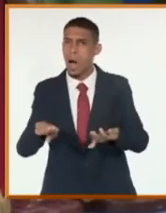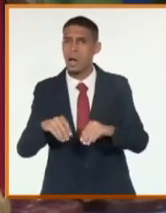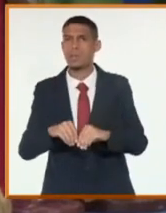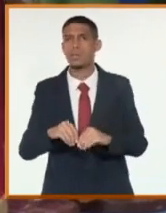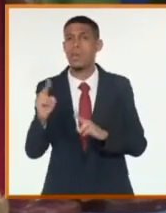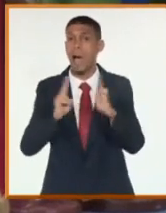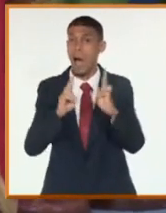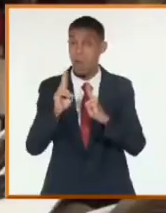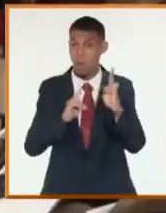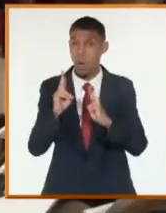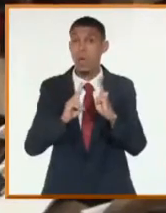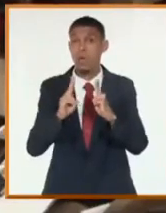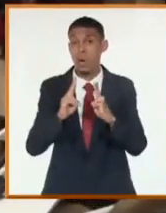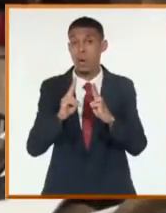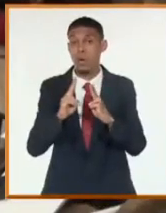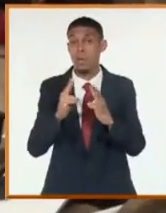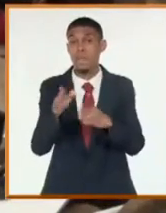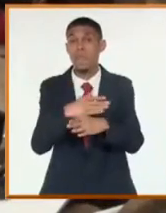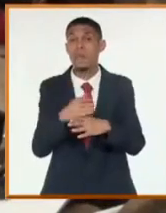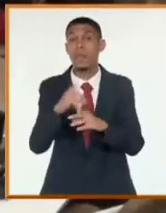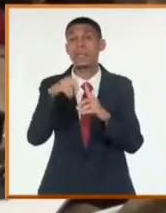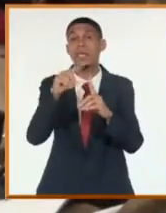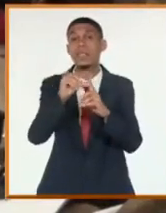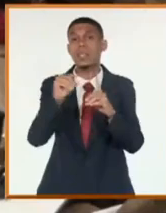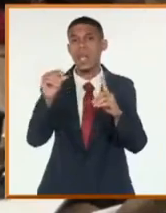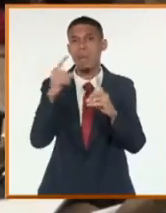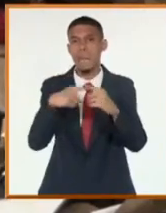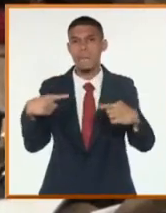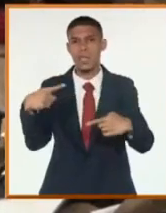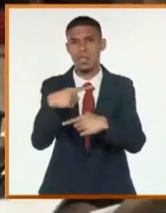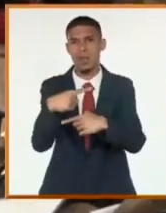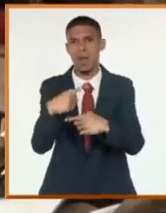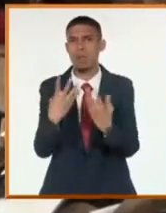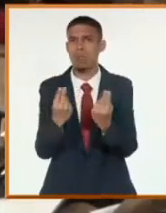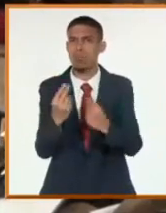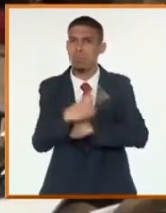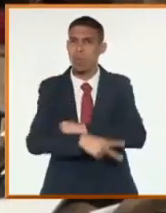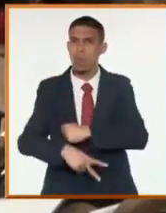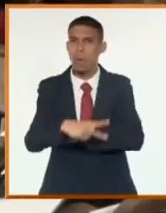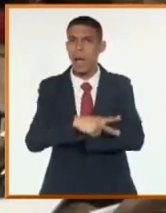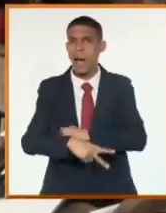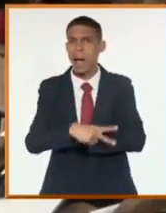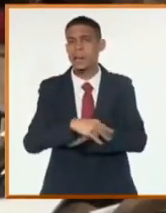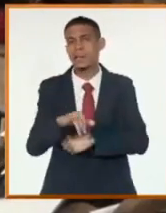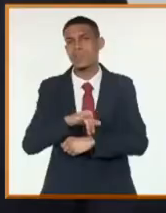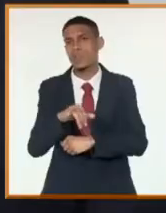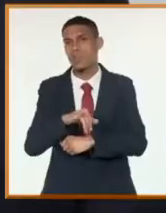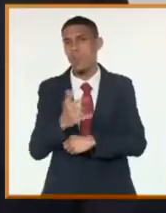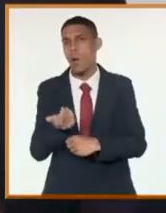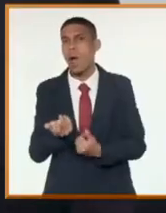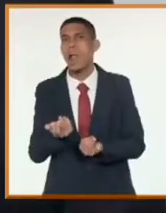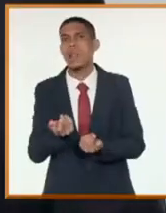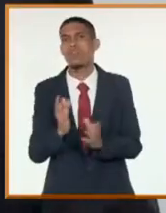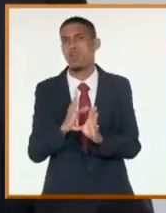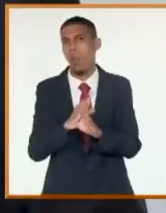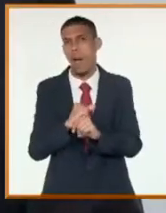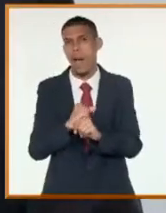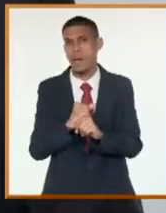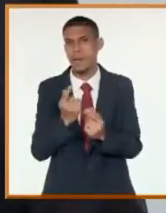sobre los temas fundamentales que sufrimos este grupo de países y sobre la manera en que podemos